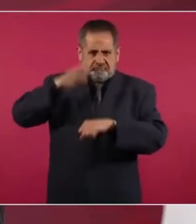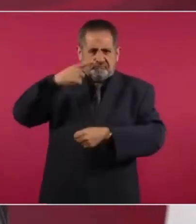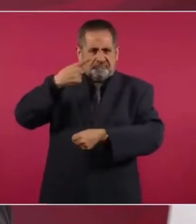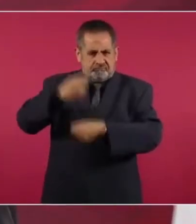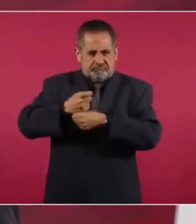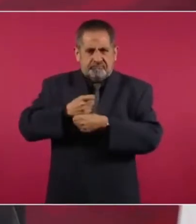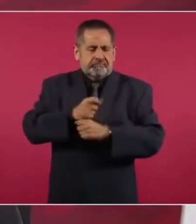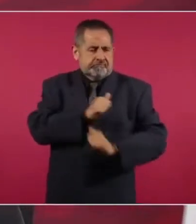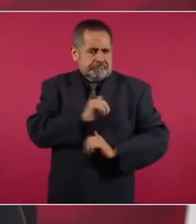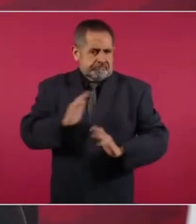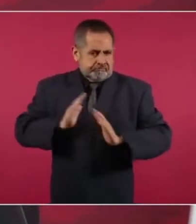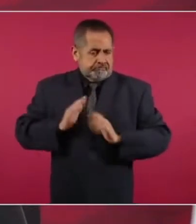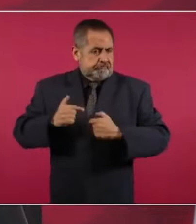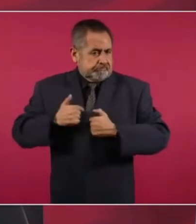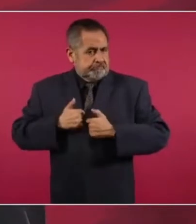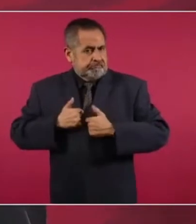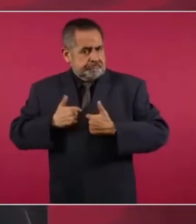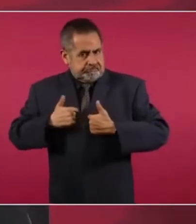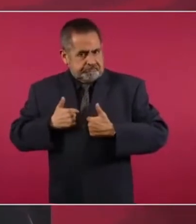supremo de las Fuerzas Armadas,